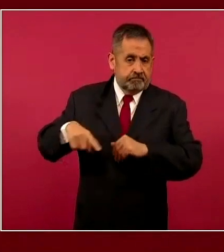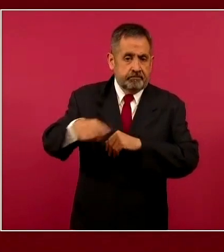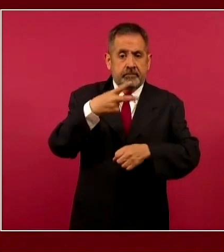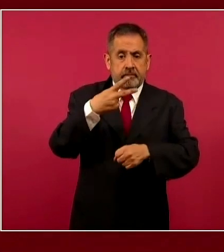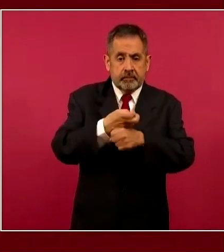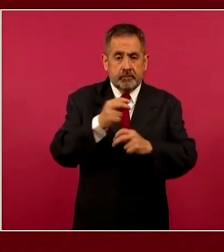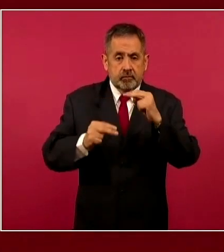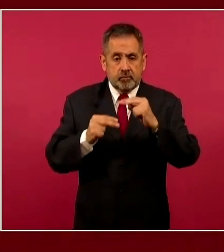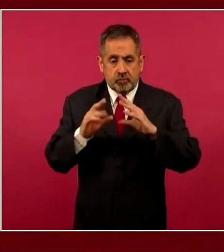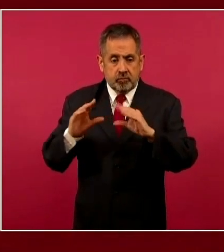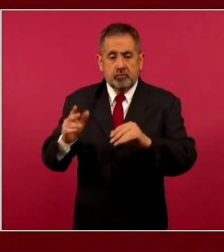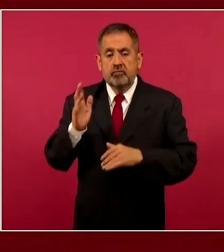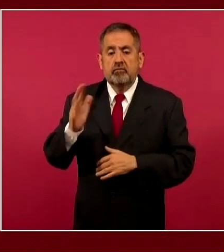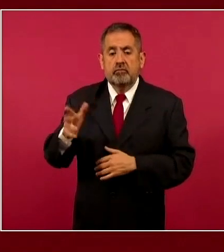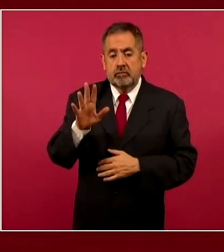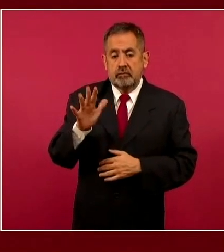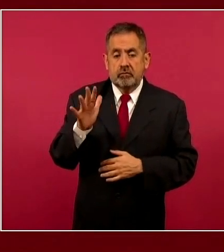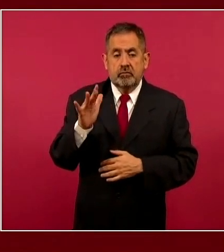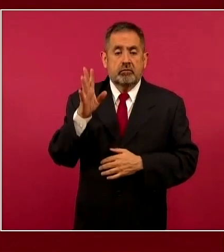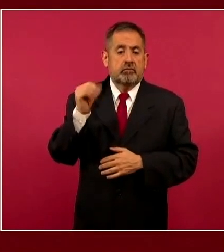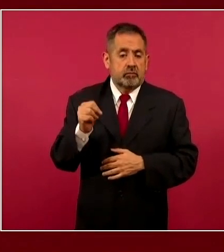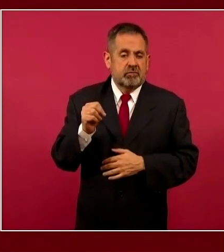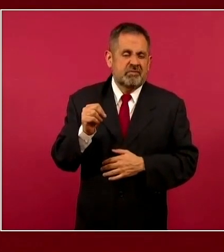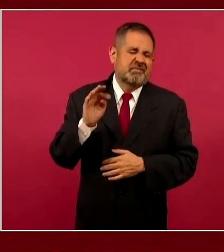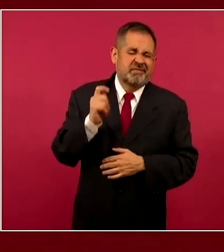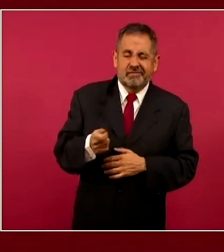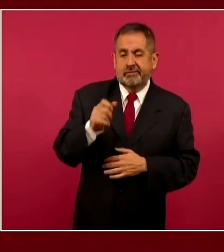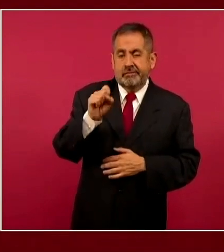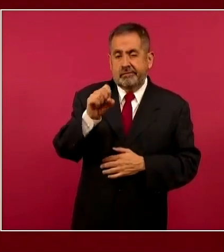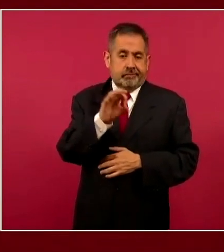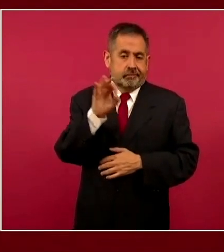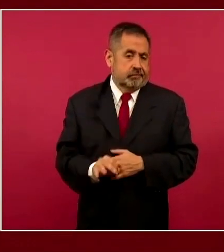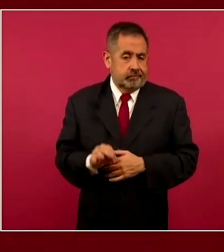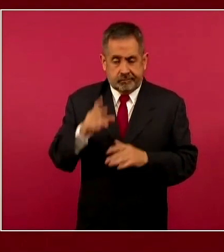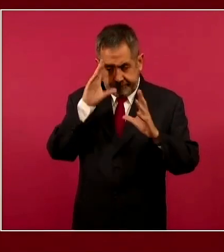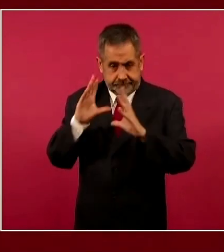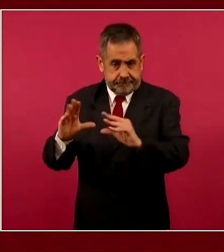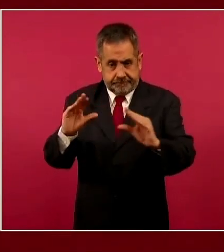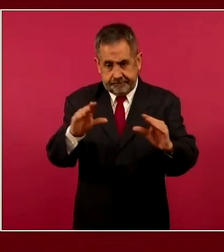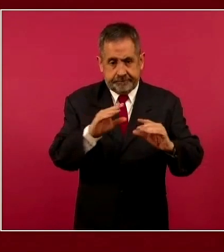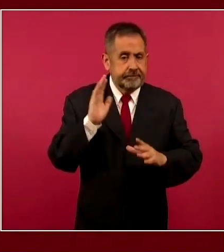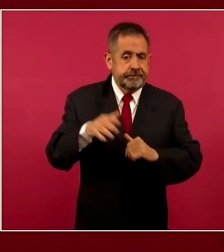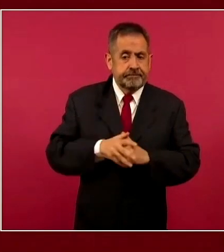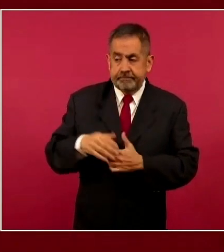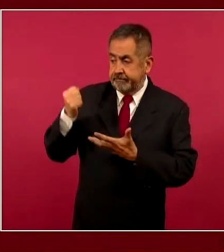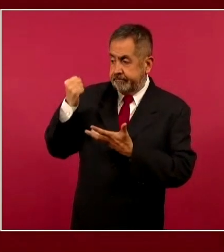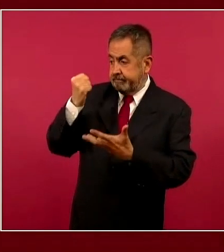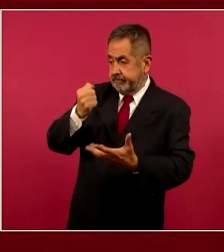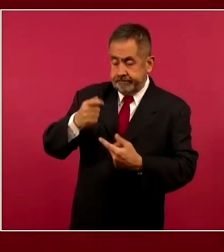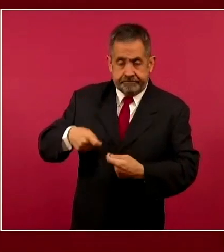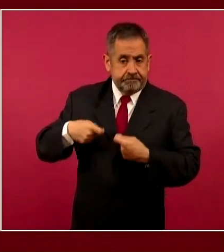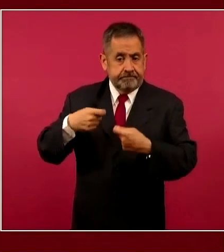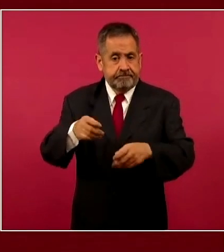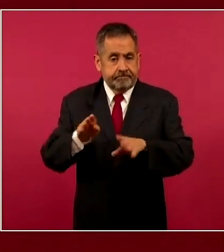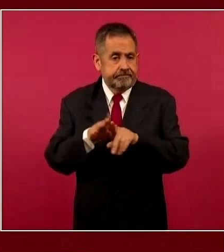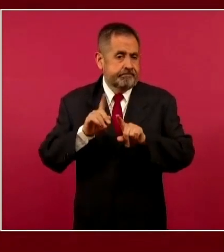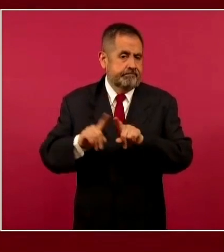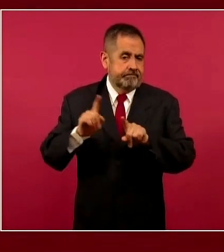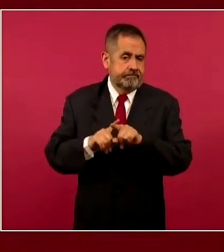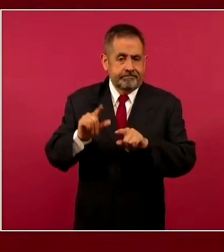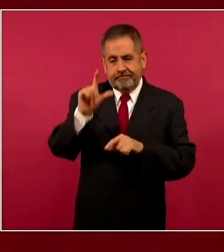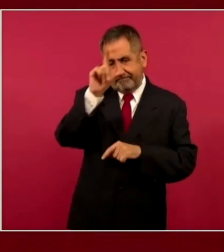nivel del 59%, casi el 60% de la capacitación. El presupuesto para Veracruz, por las